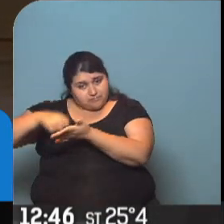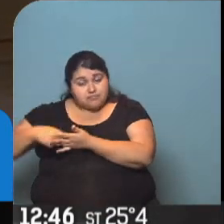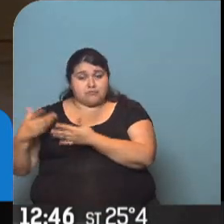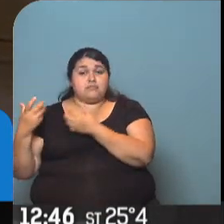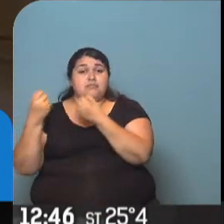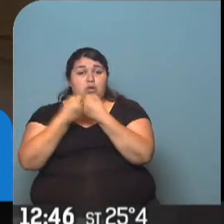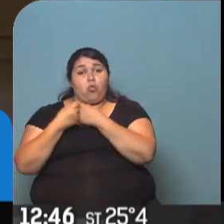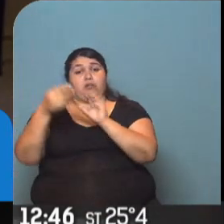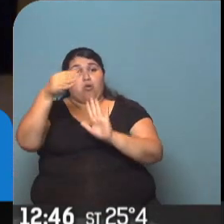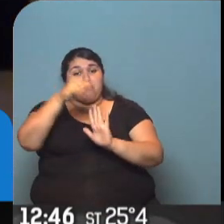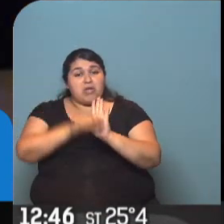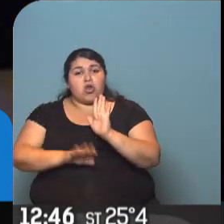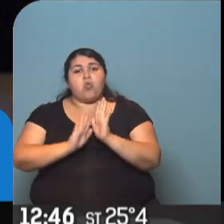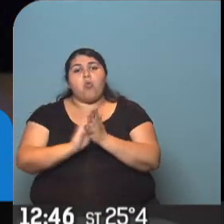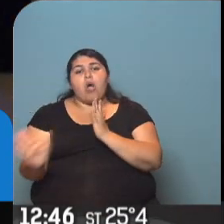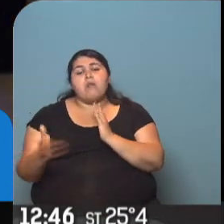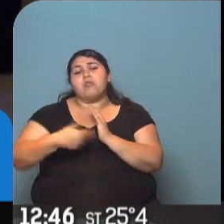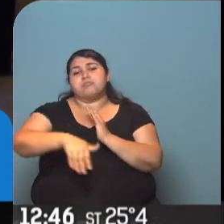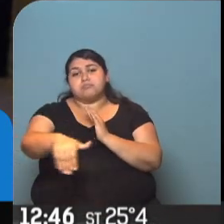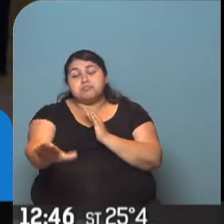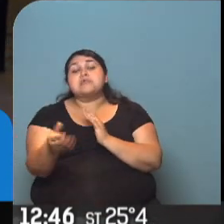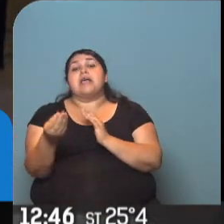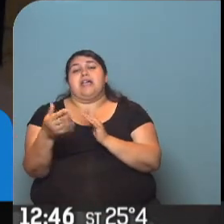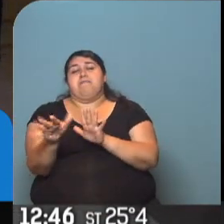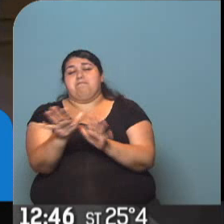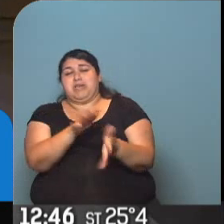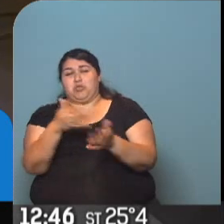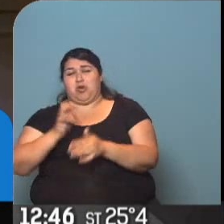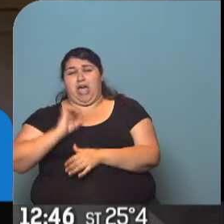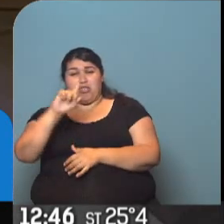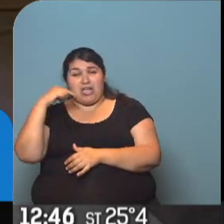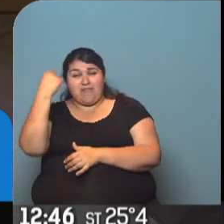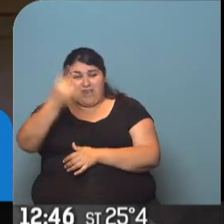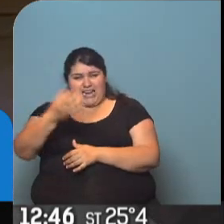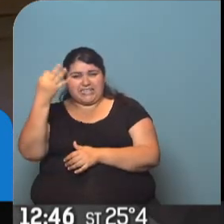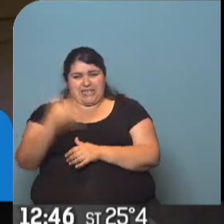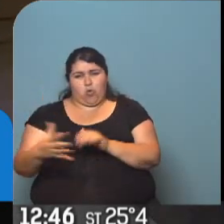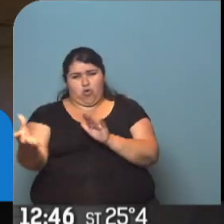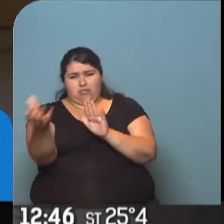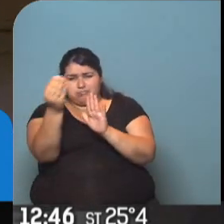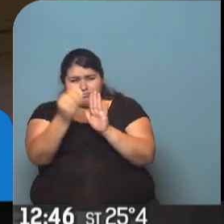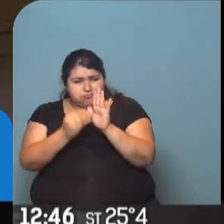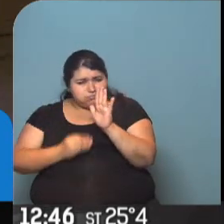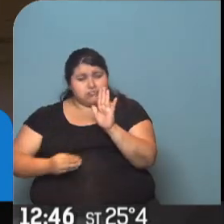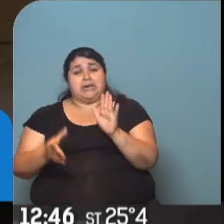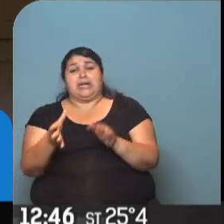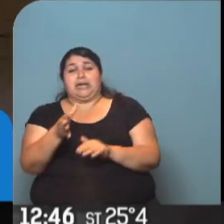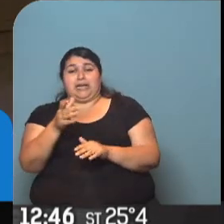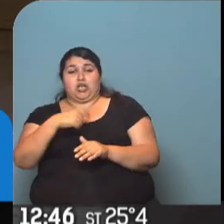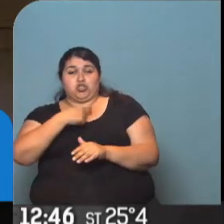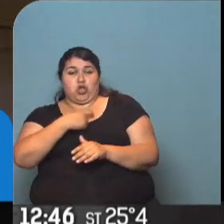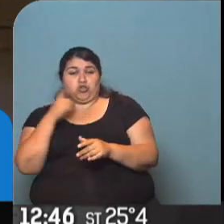este empadronamiento de simpatizantes que según señalaron a mediados del año que viene ya tendrá involucrados a todos los clubes que están